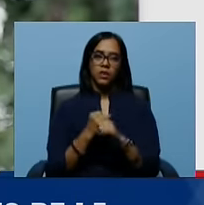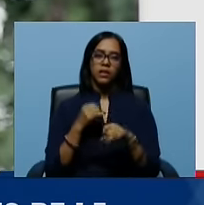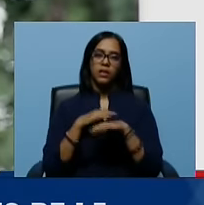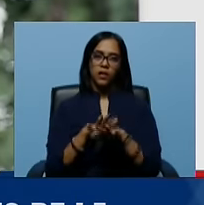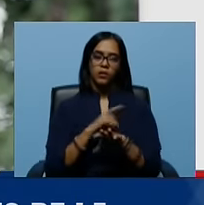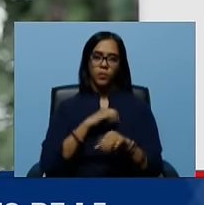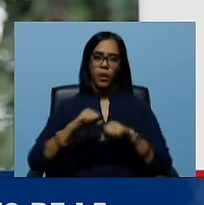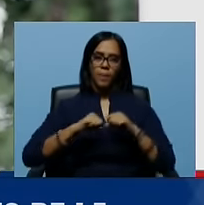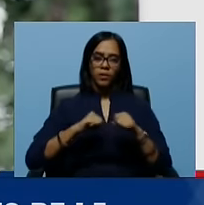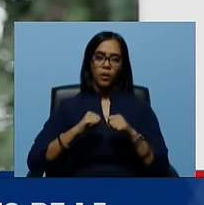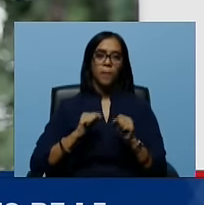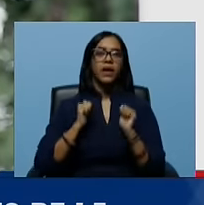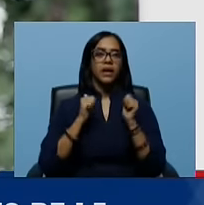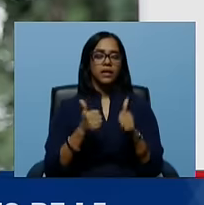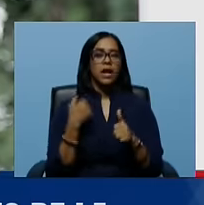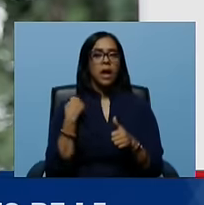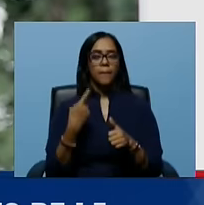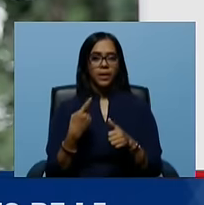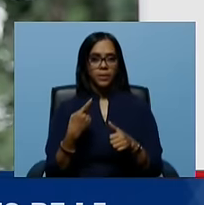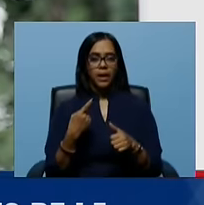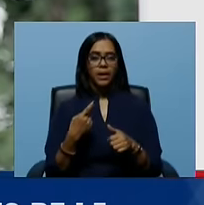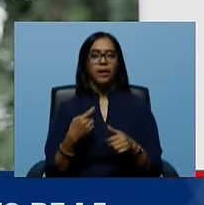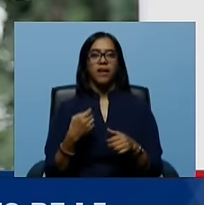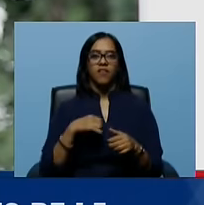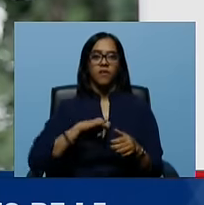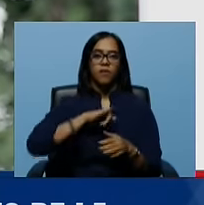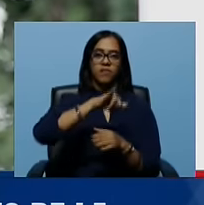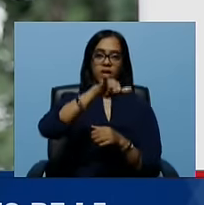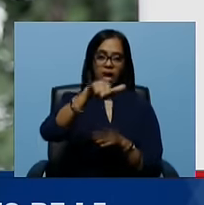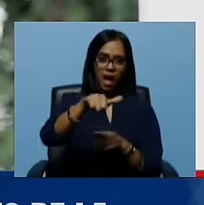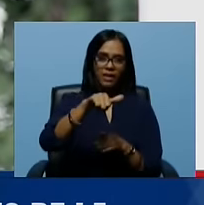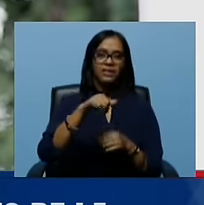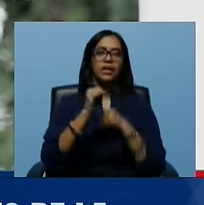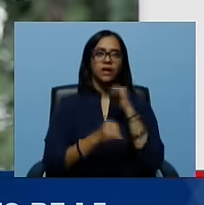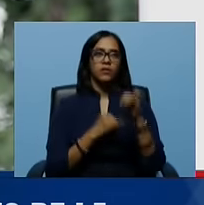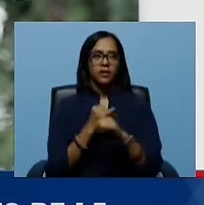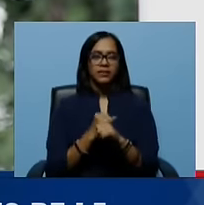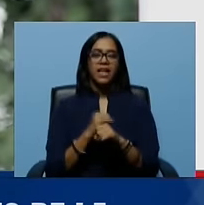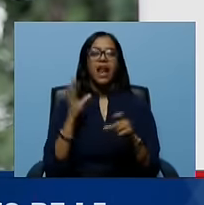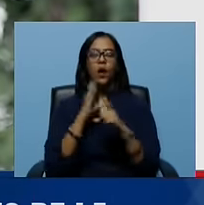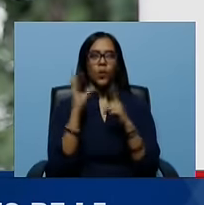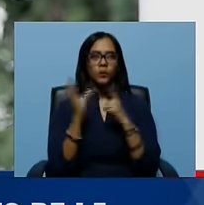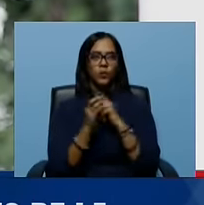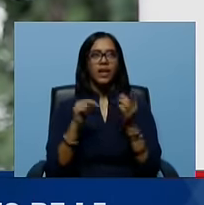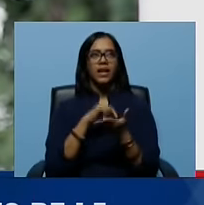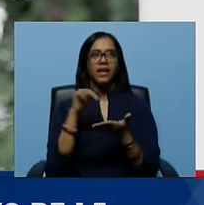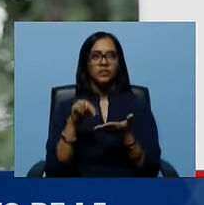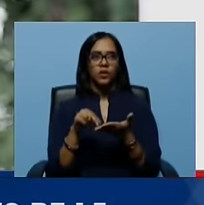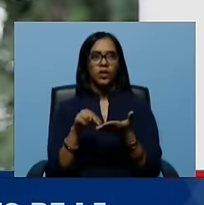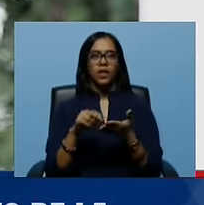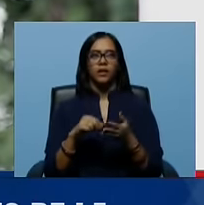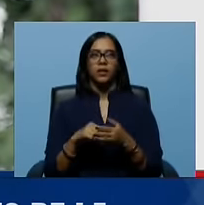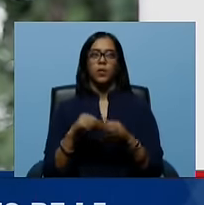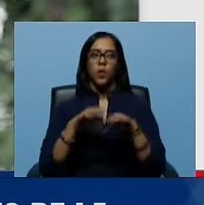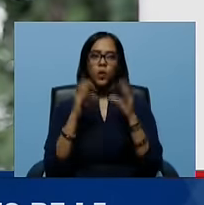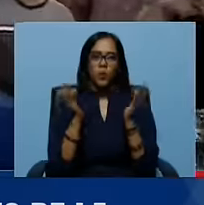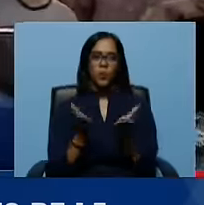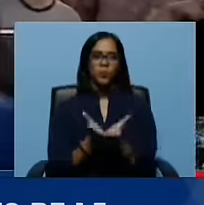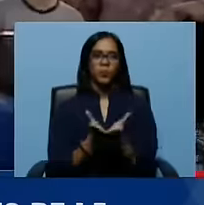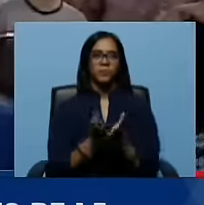movimiento, y para iniciar la primera gran gira internacional de la cultura nacional por el